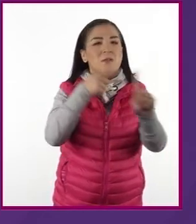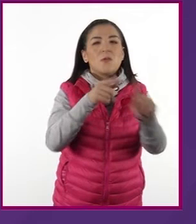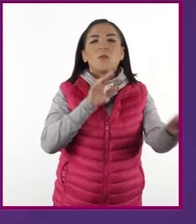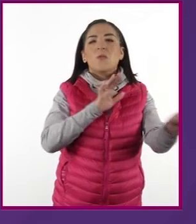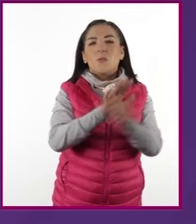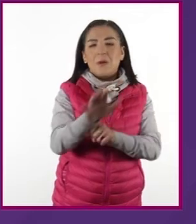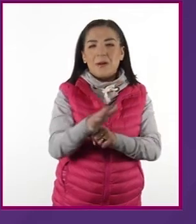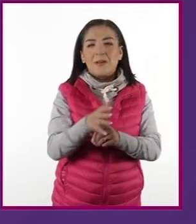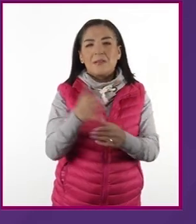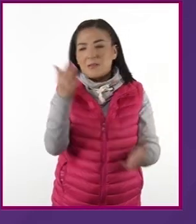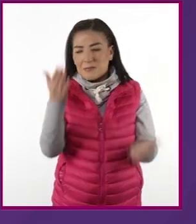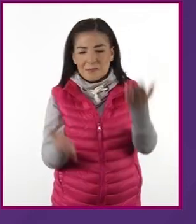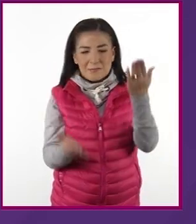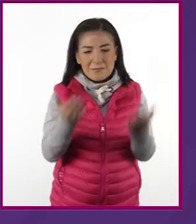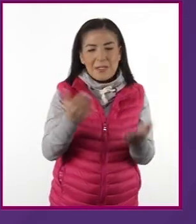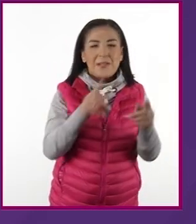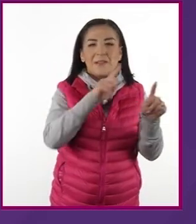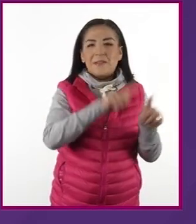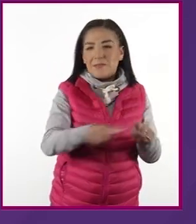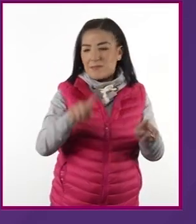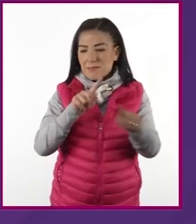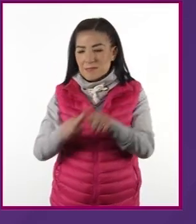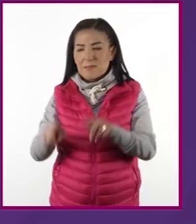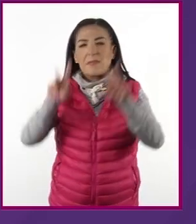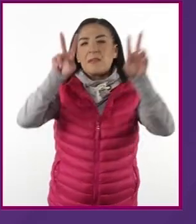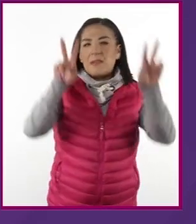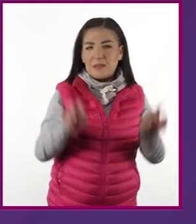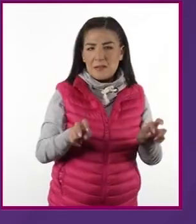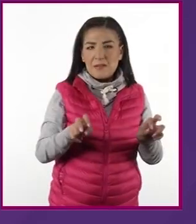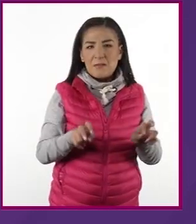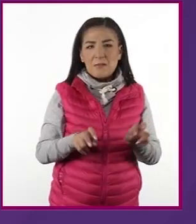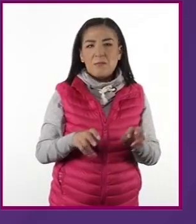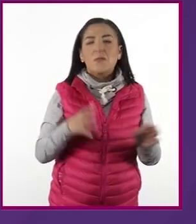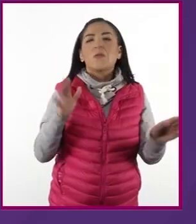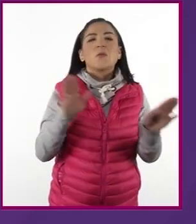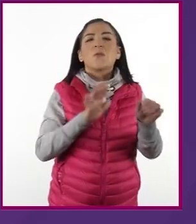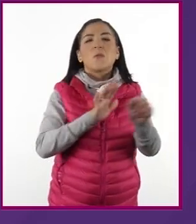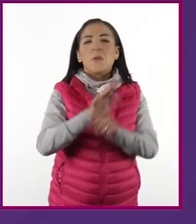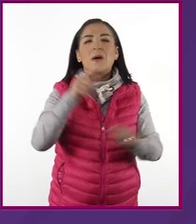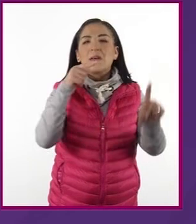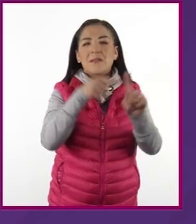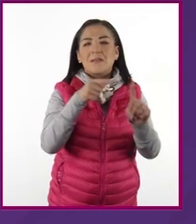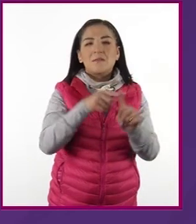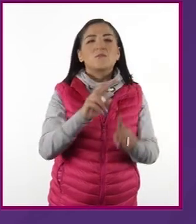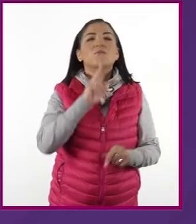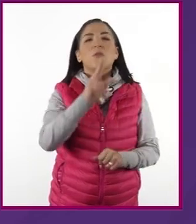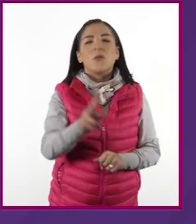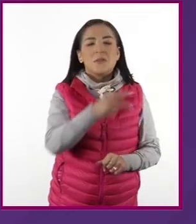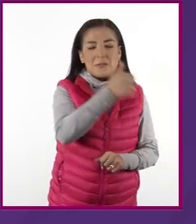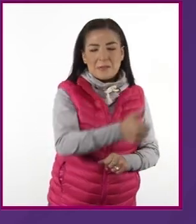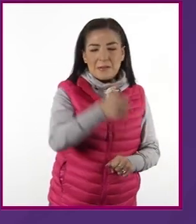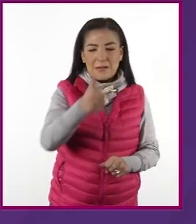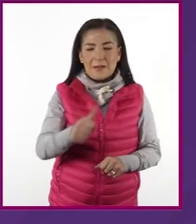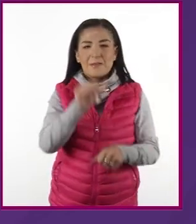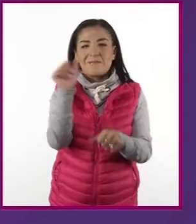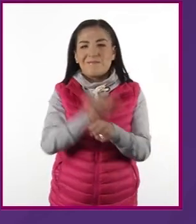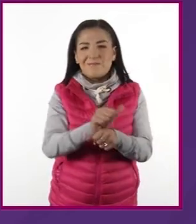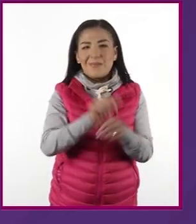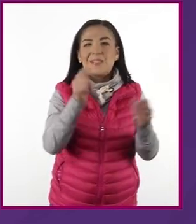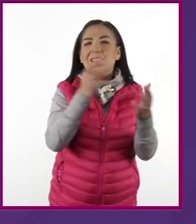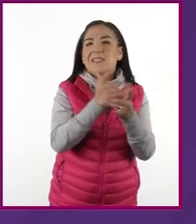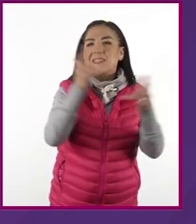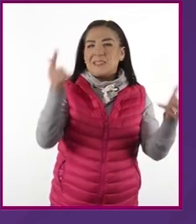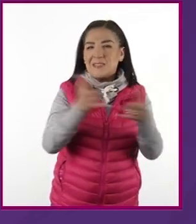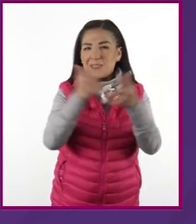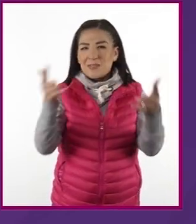estilos y temáticas un tono común en la voz de los personajes y narradores cuando